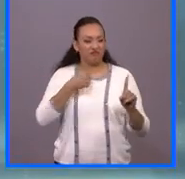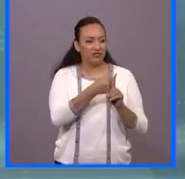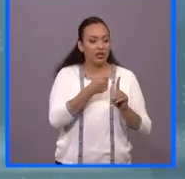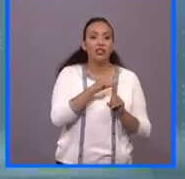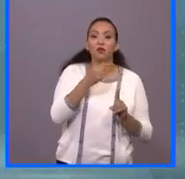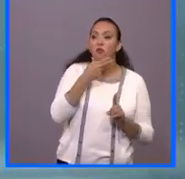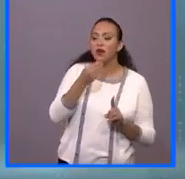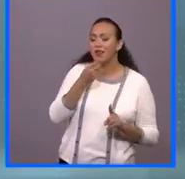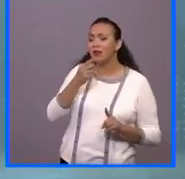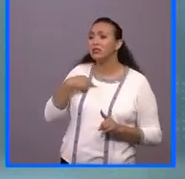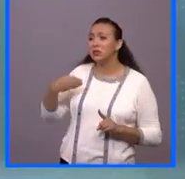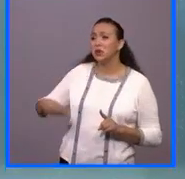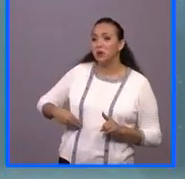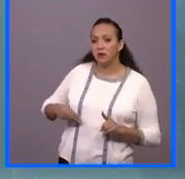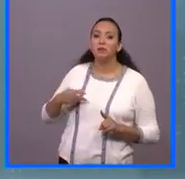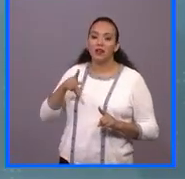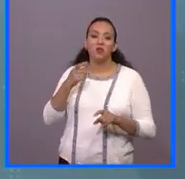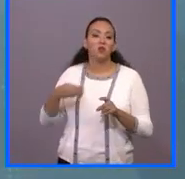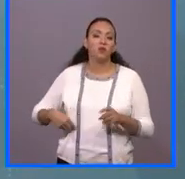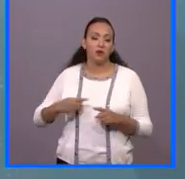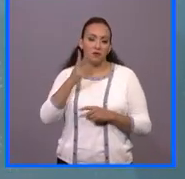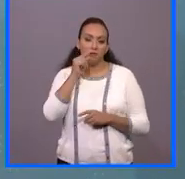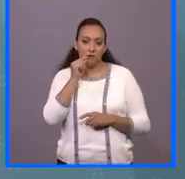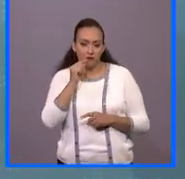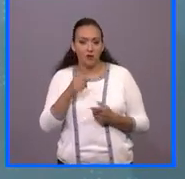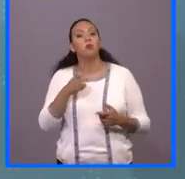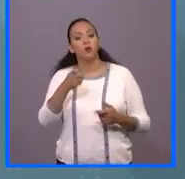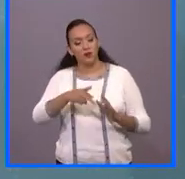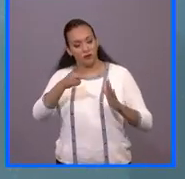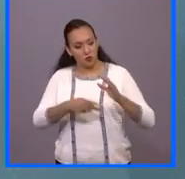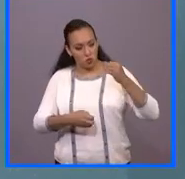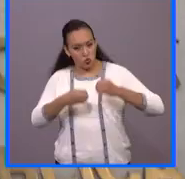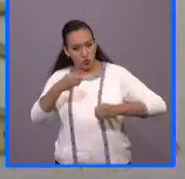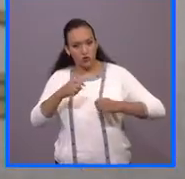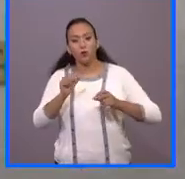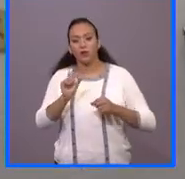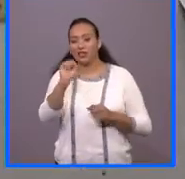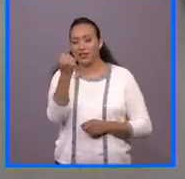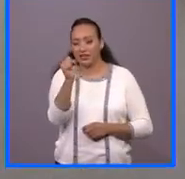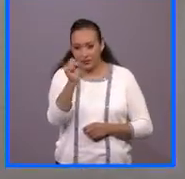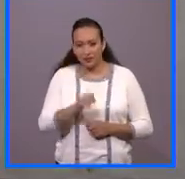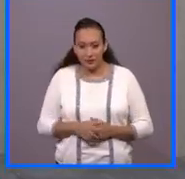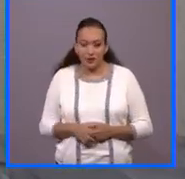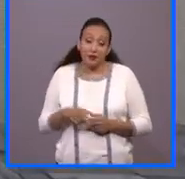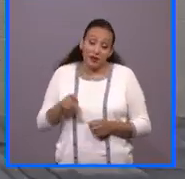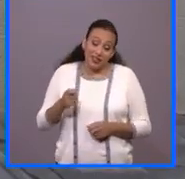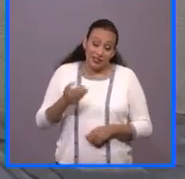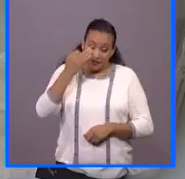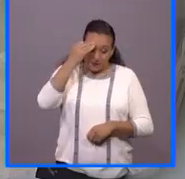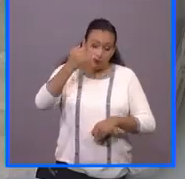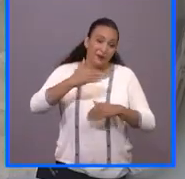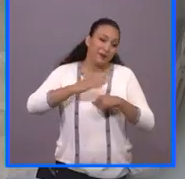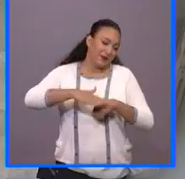los próximos días, el asunto podría ser asignado a una nueva persona juzgadora en septiembre, lo que prolongaría aún